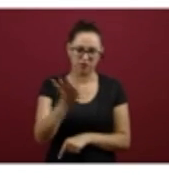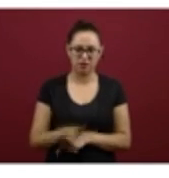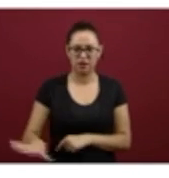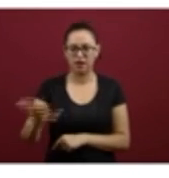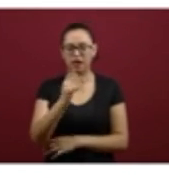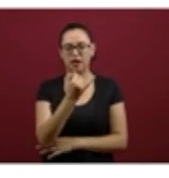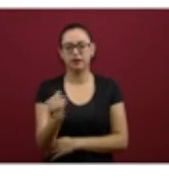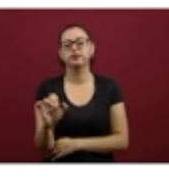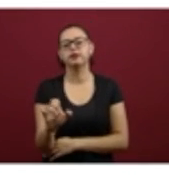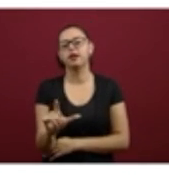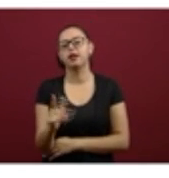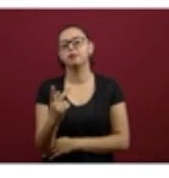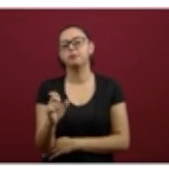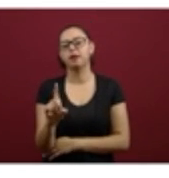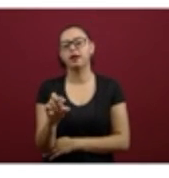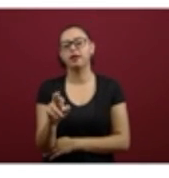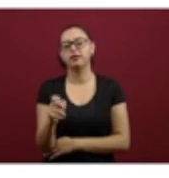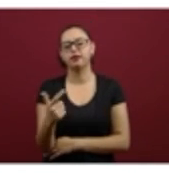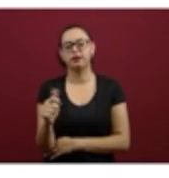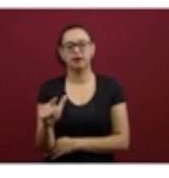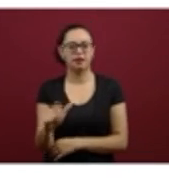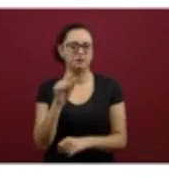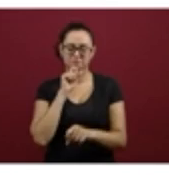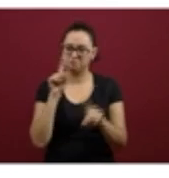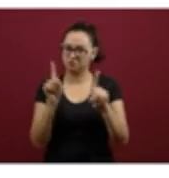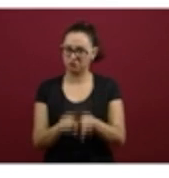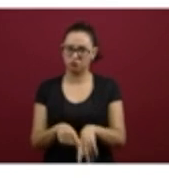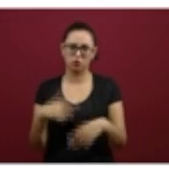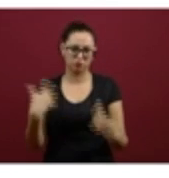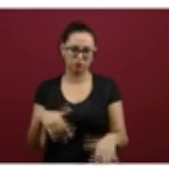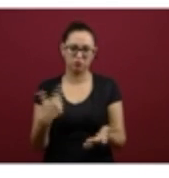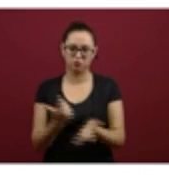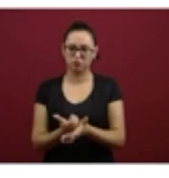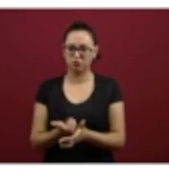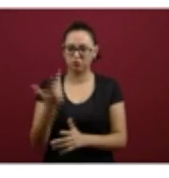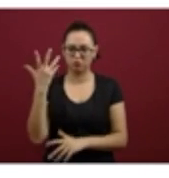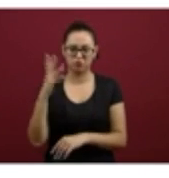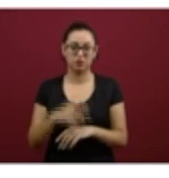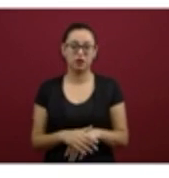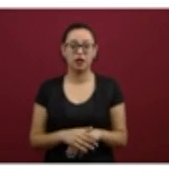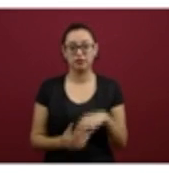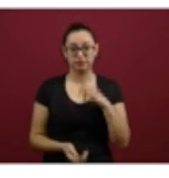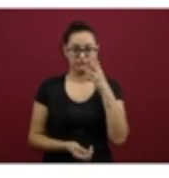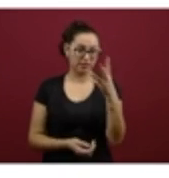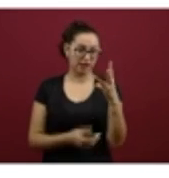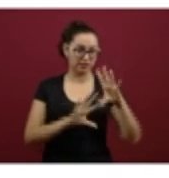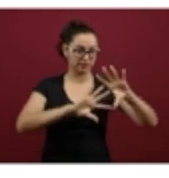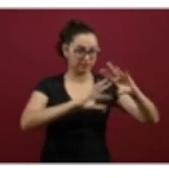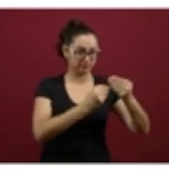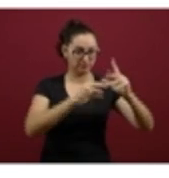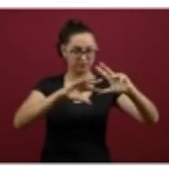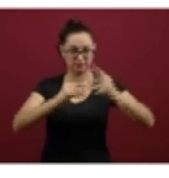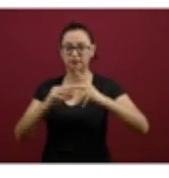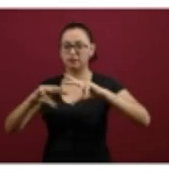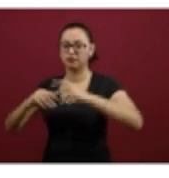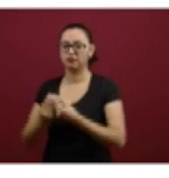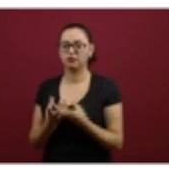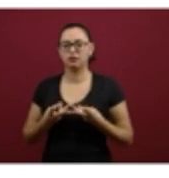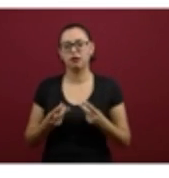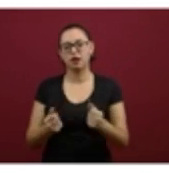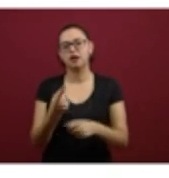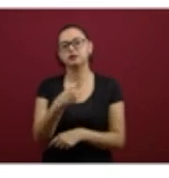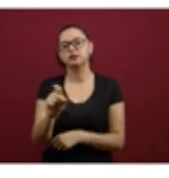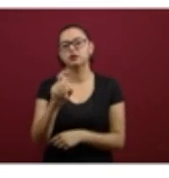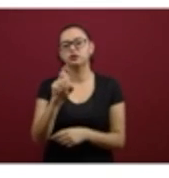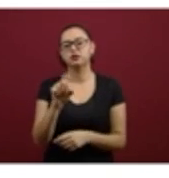está en Jardines del Pedregal, también tiene un alto valor comercial. En total, la suma de las tres propiedades son aproximadamente